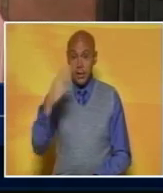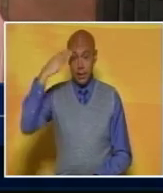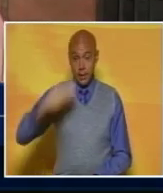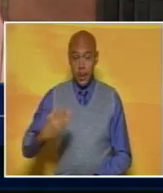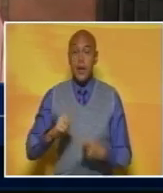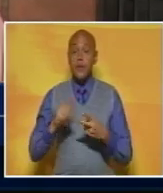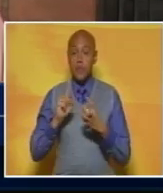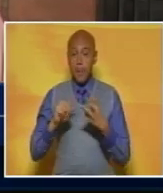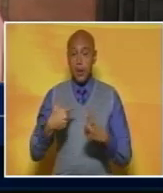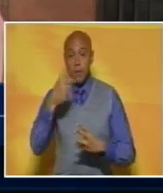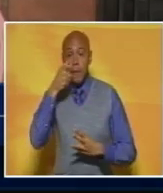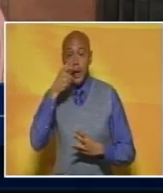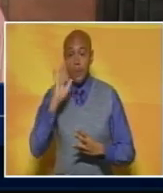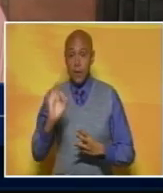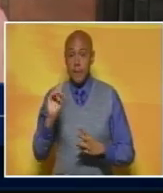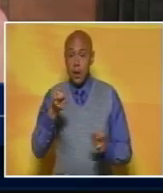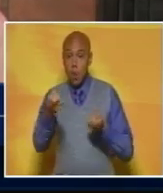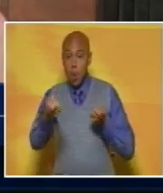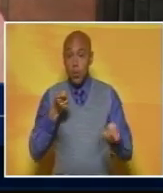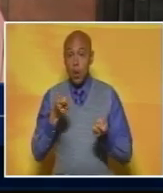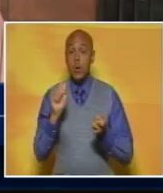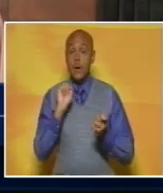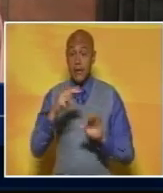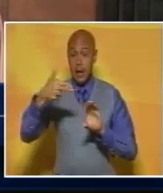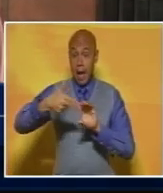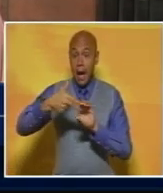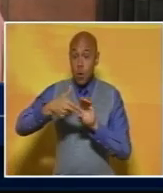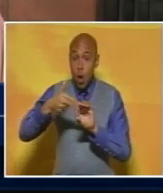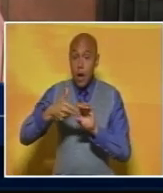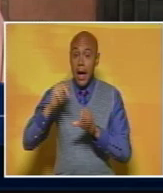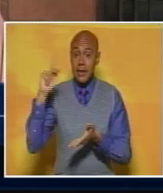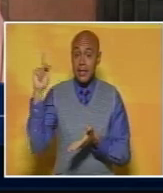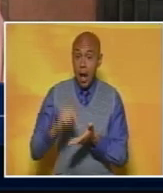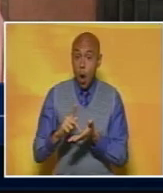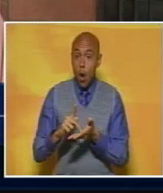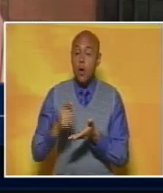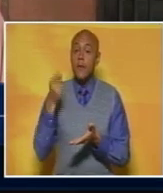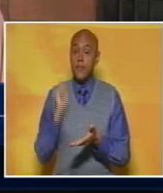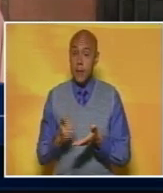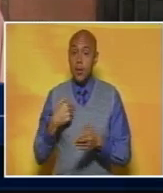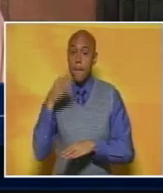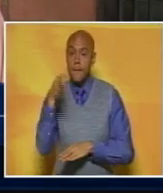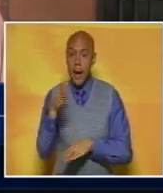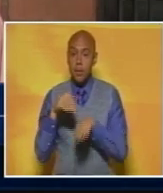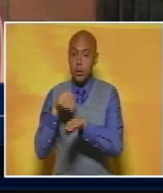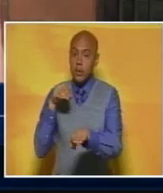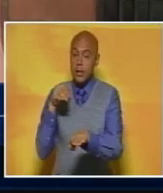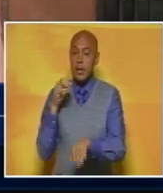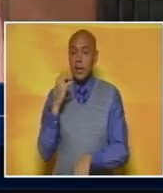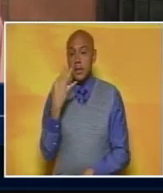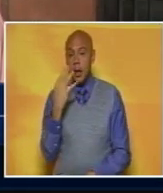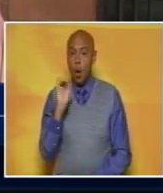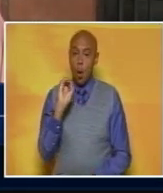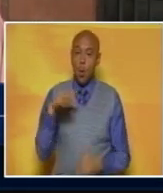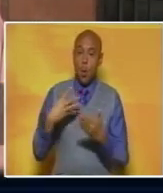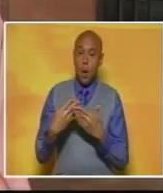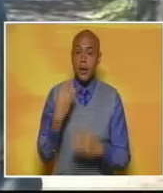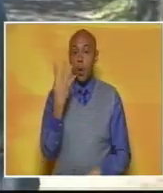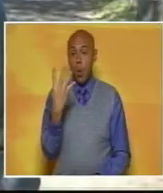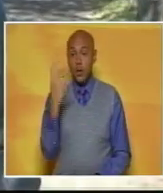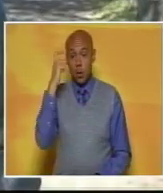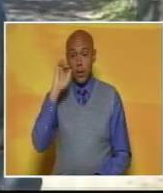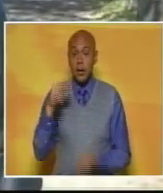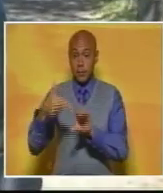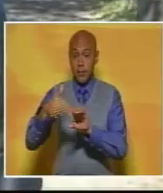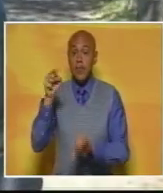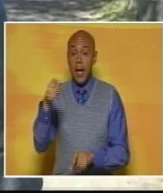estamos vigilantes y somos contralores de lo que la gasolina que llegue, pues nosotros vamos y echamos cada 3 o cada 4 días que llega gasolina.